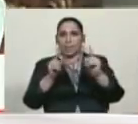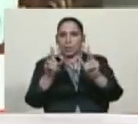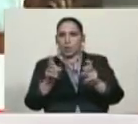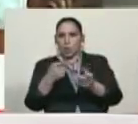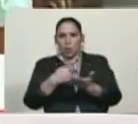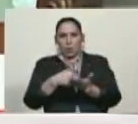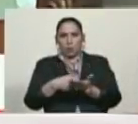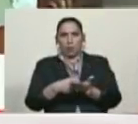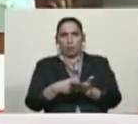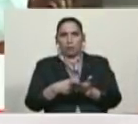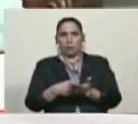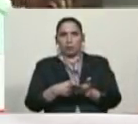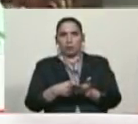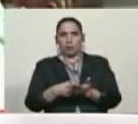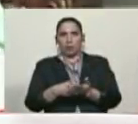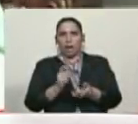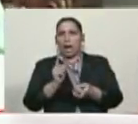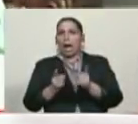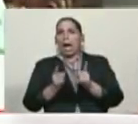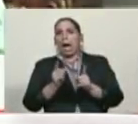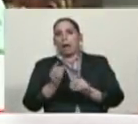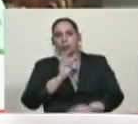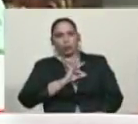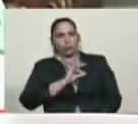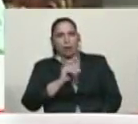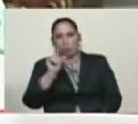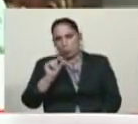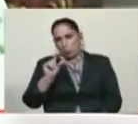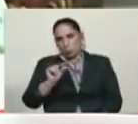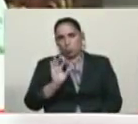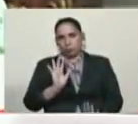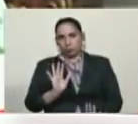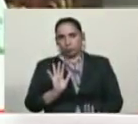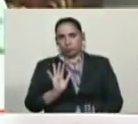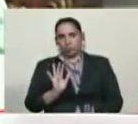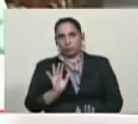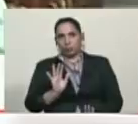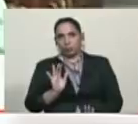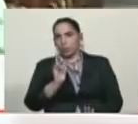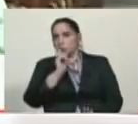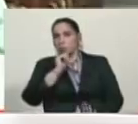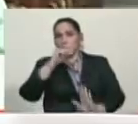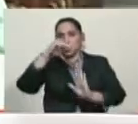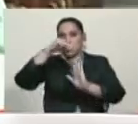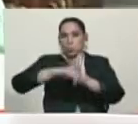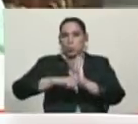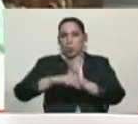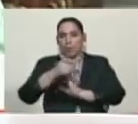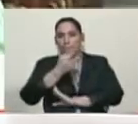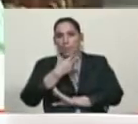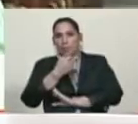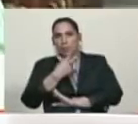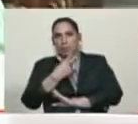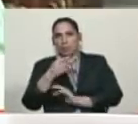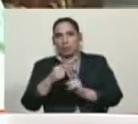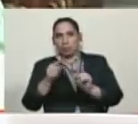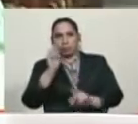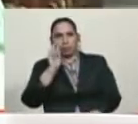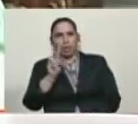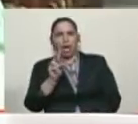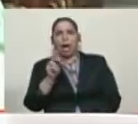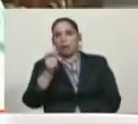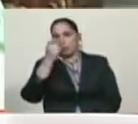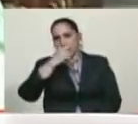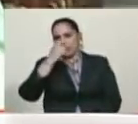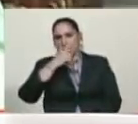quizás la tarifa social y no tenía mayor profundidad la medicina sino que te veía no tú lo que tiene una gripe